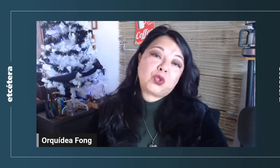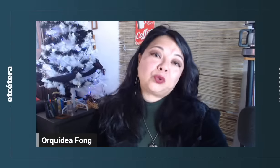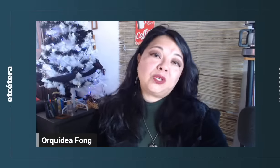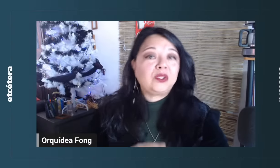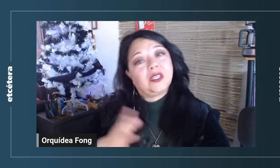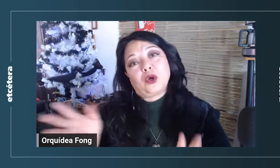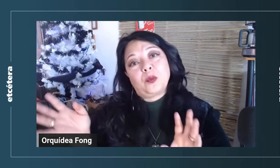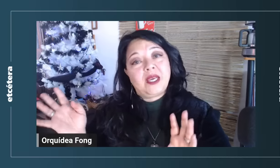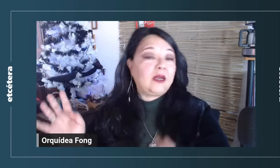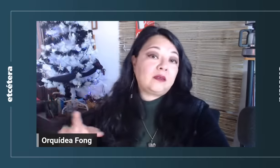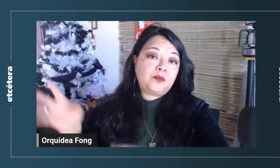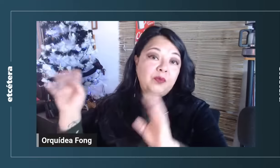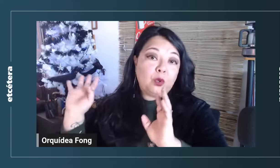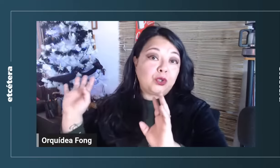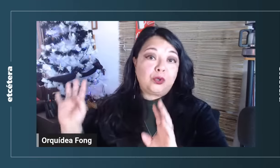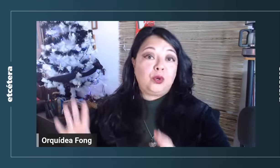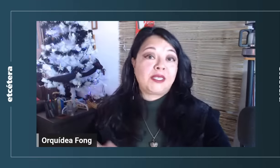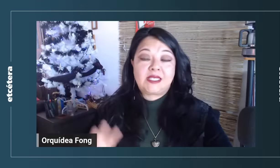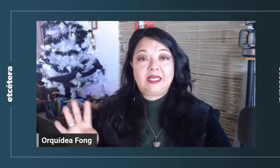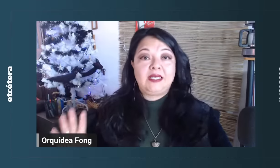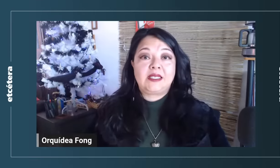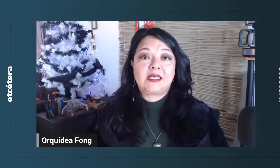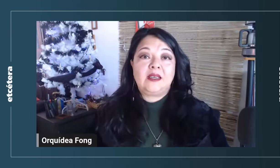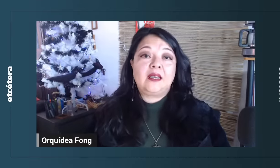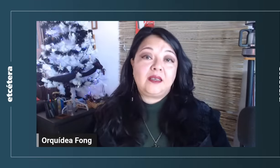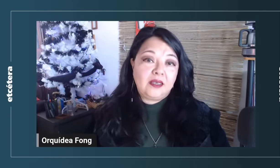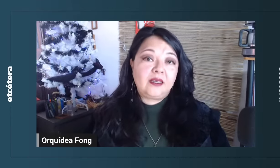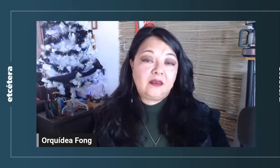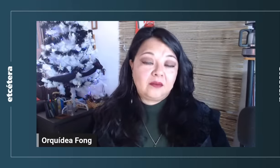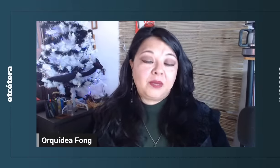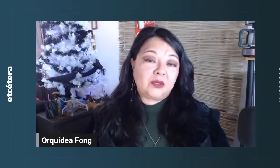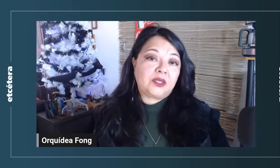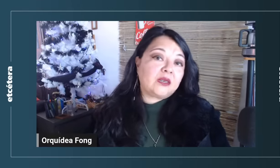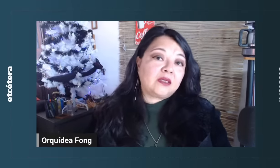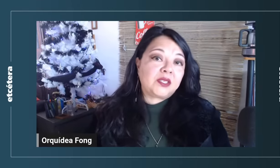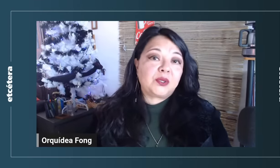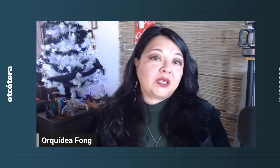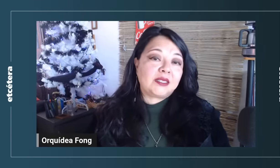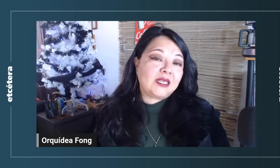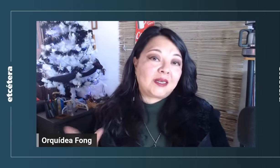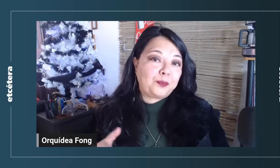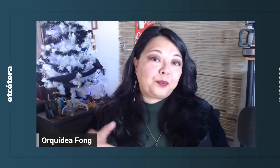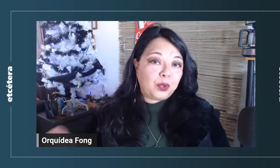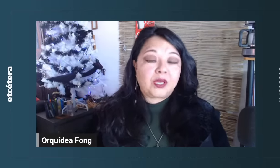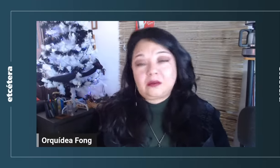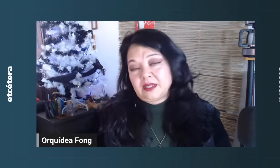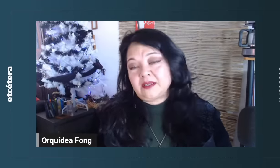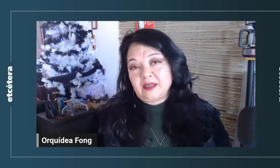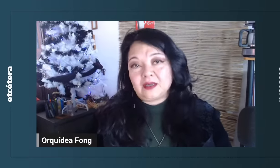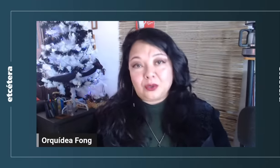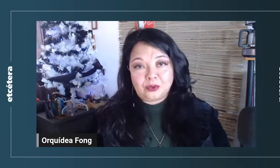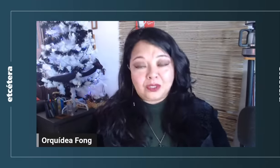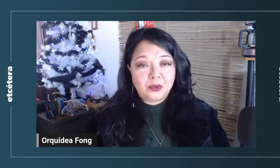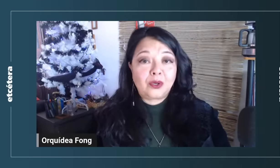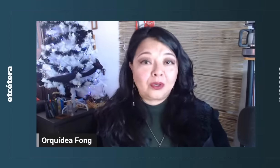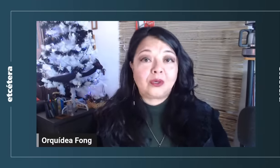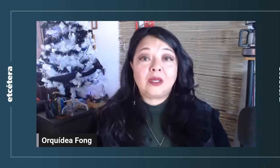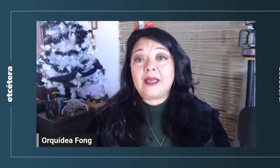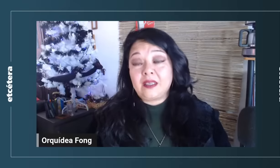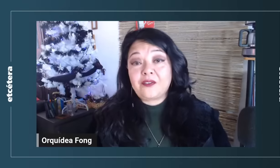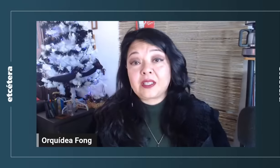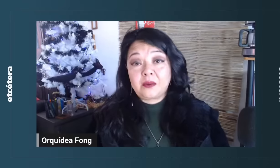le daba mucho sueño y se dormía 8 horas seguidas y me contaron eso y les dije por qué no van con un